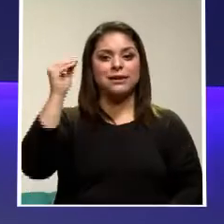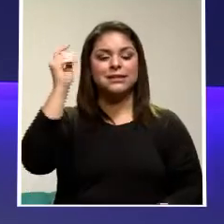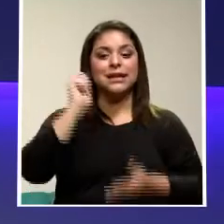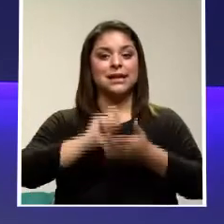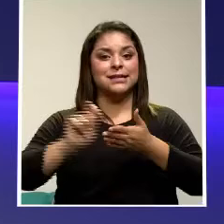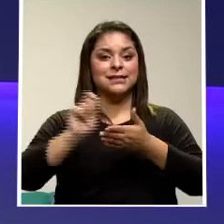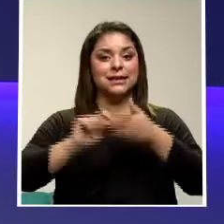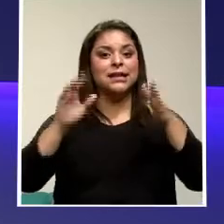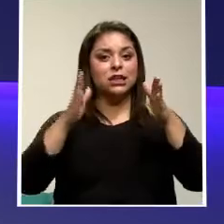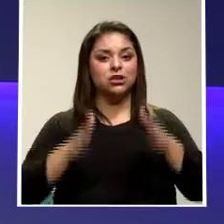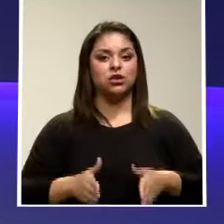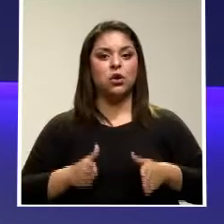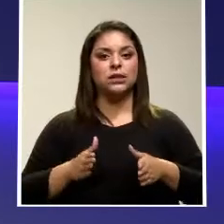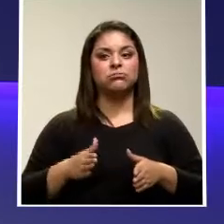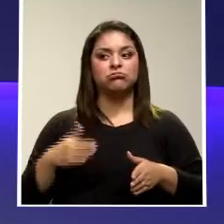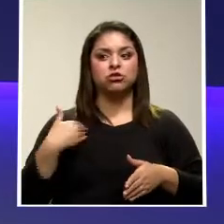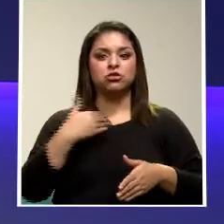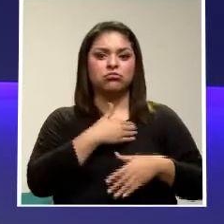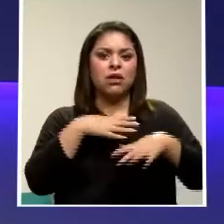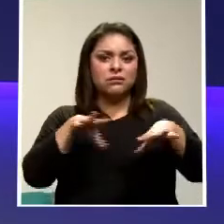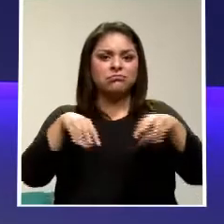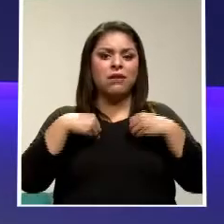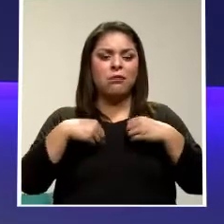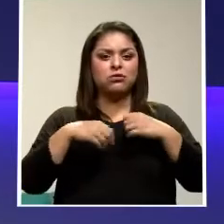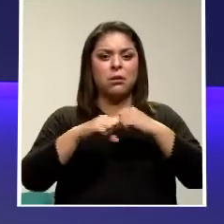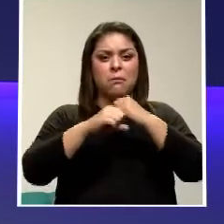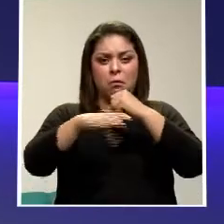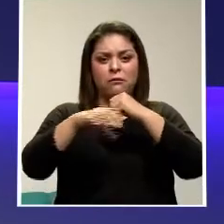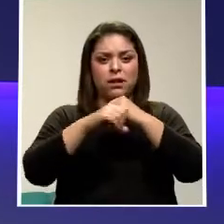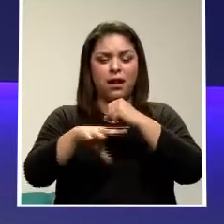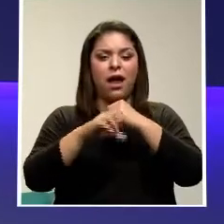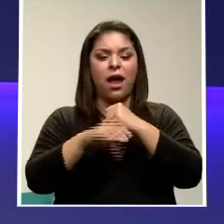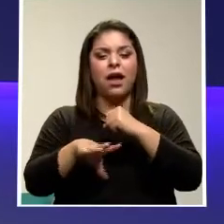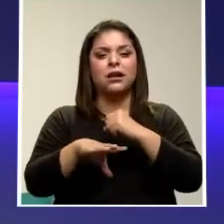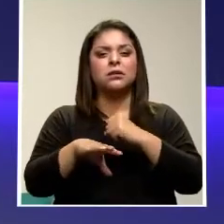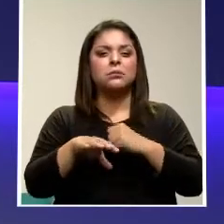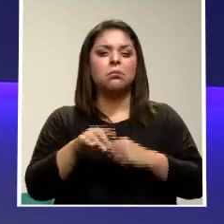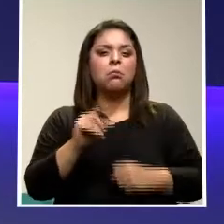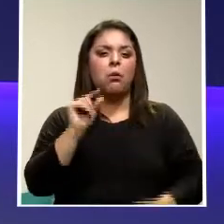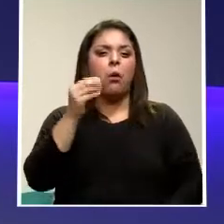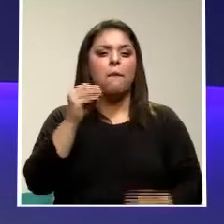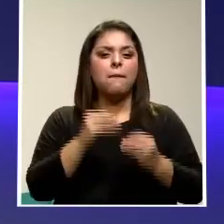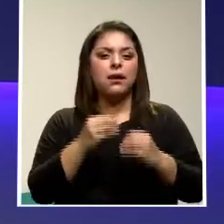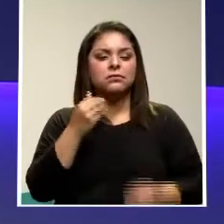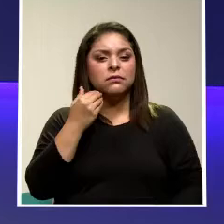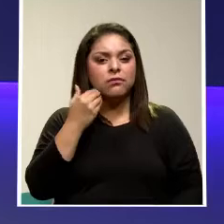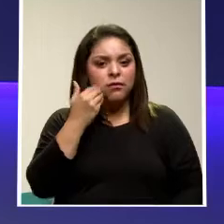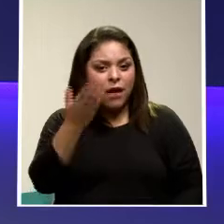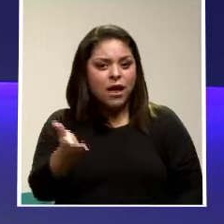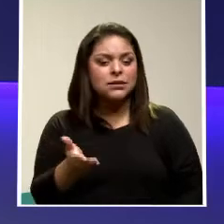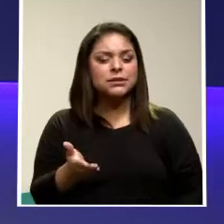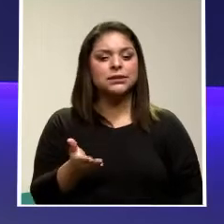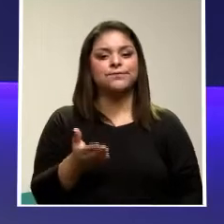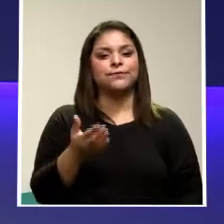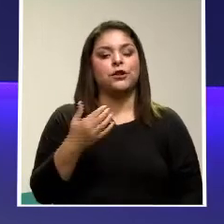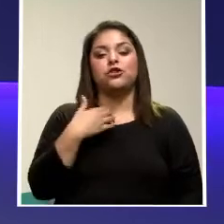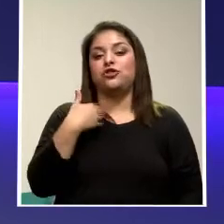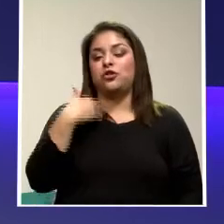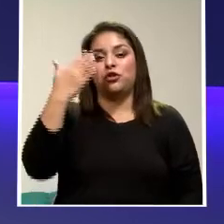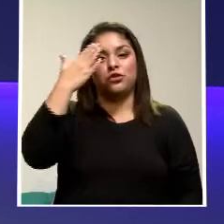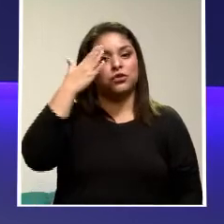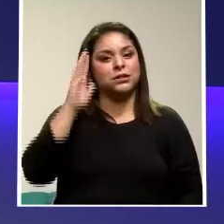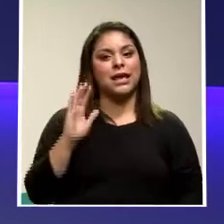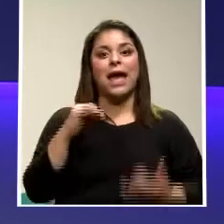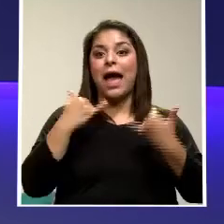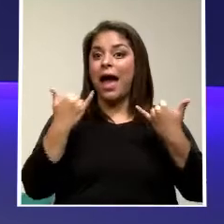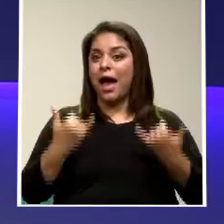escritores accedimos a la publicación, yo diría con relativa facilidad. No sé cuán fácil será para